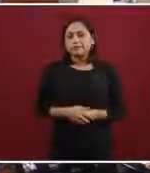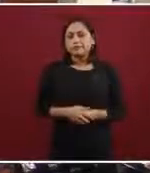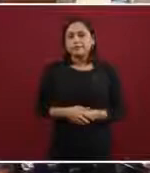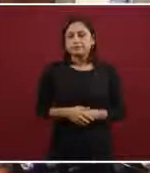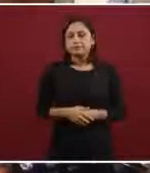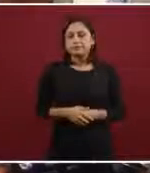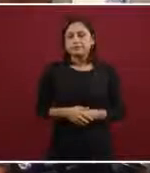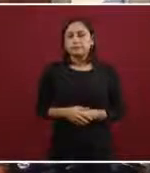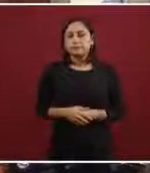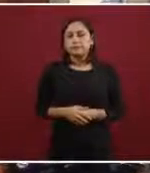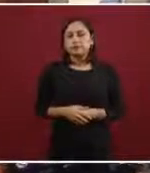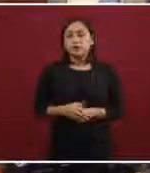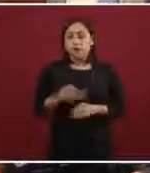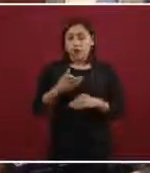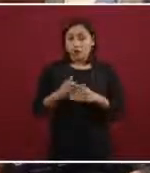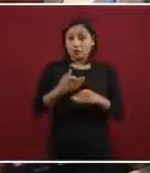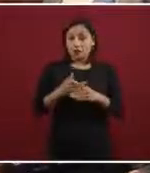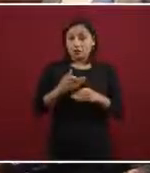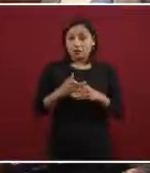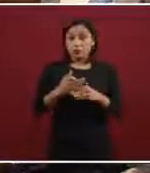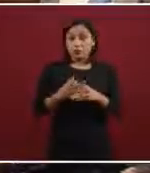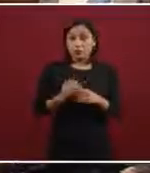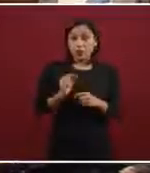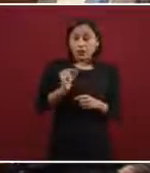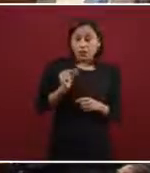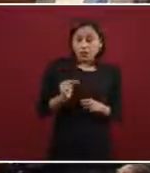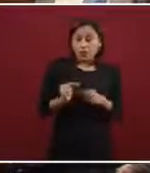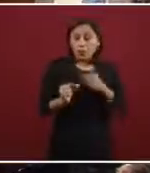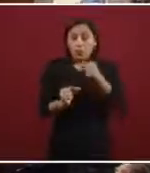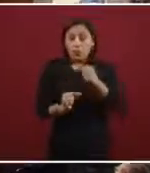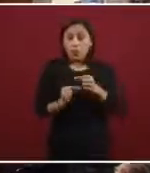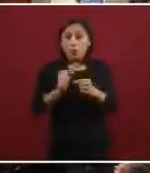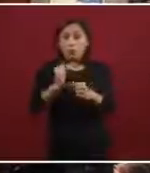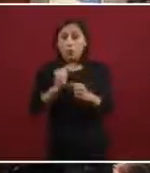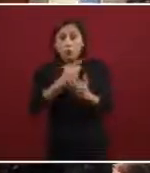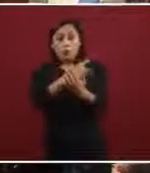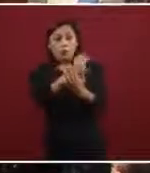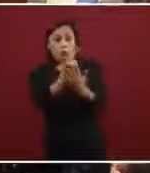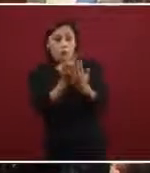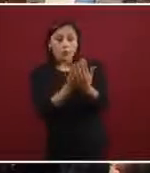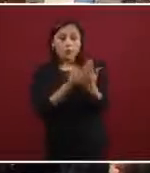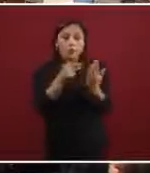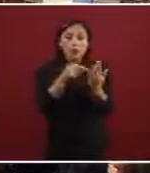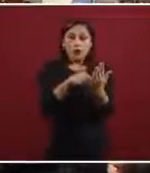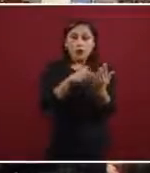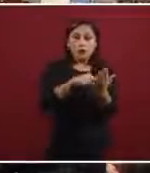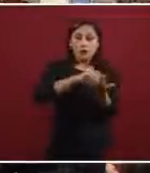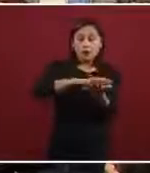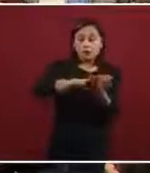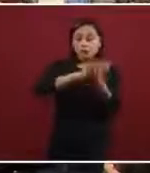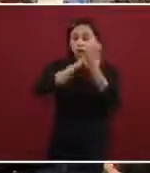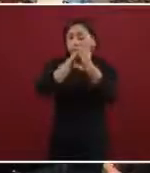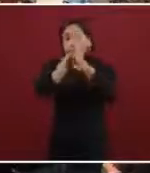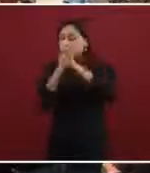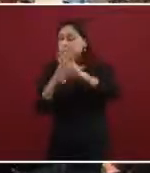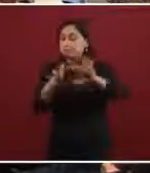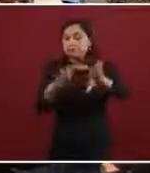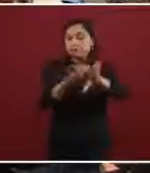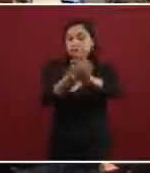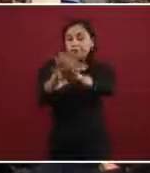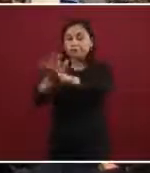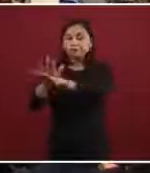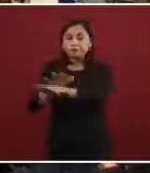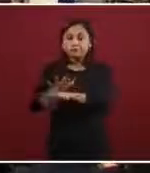aplicándose el plan de transformación a pesar de todos los